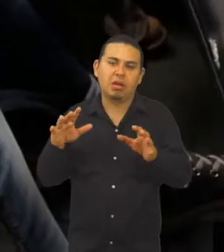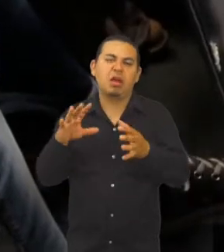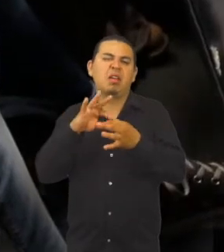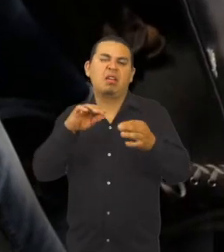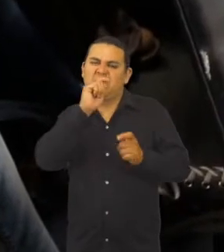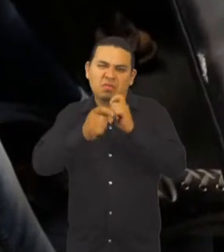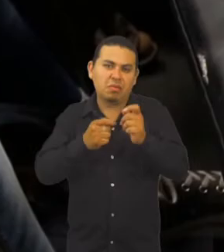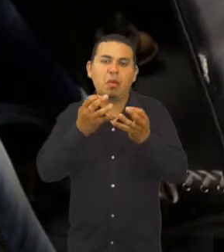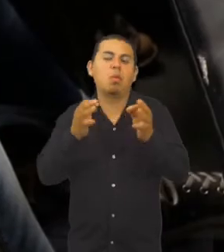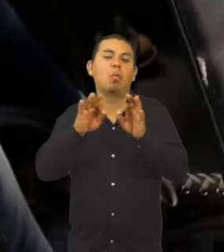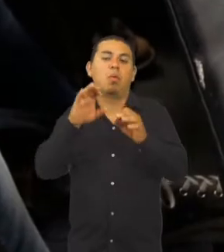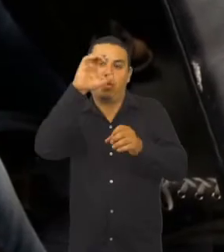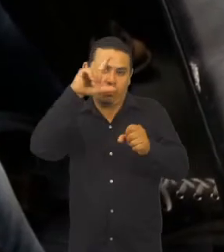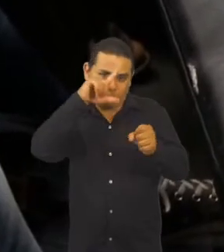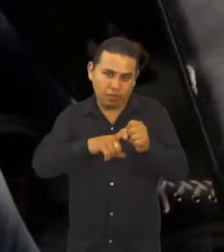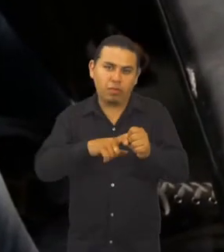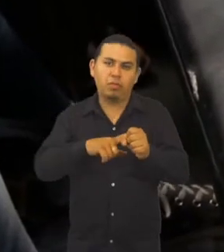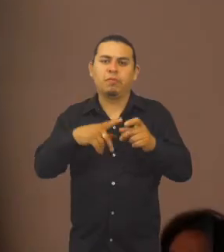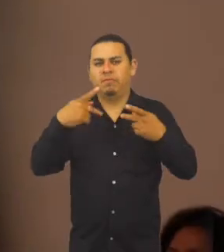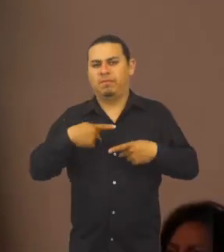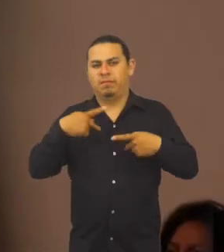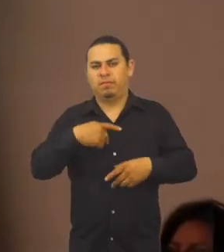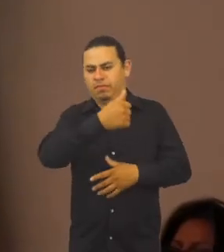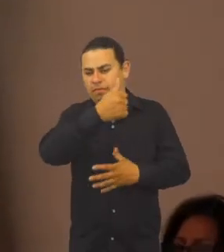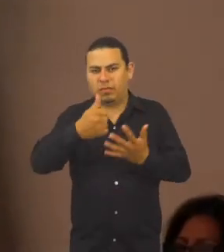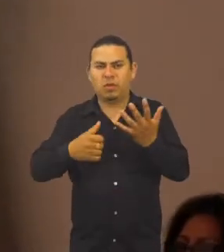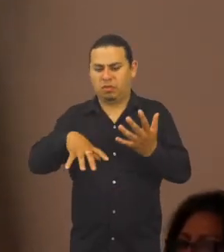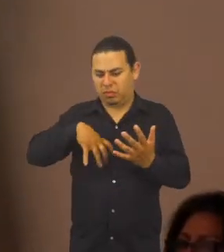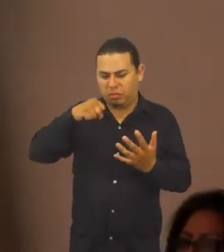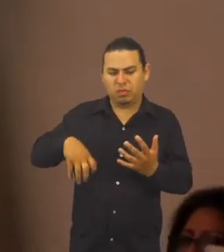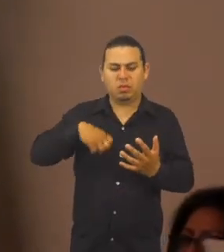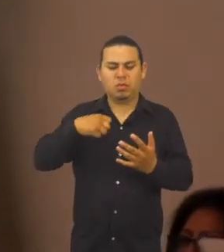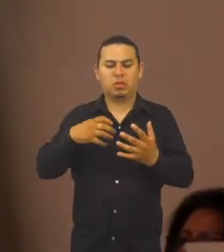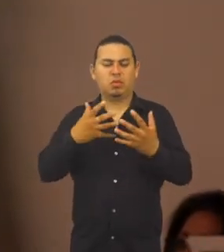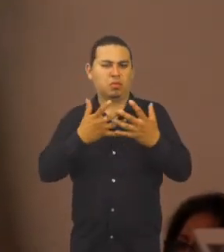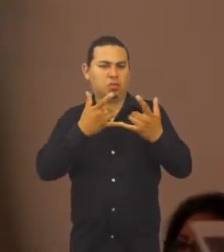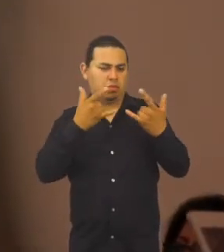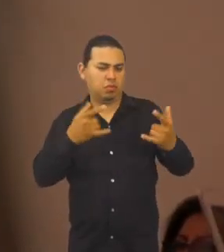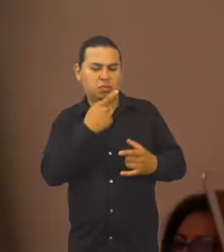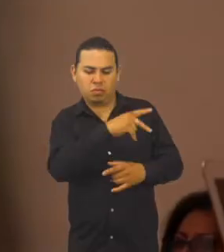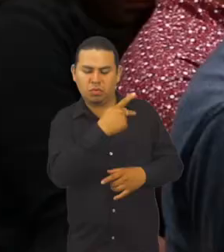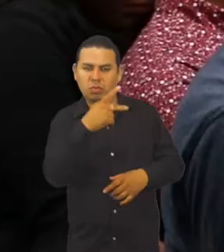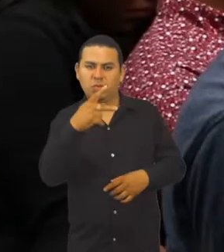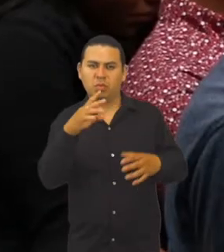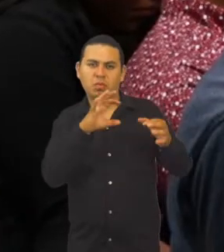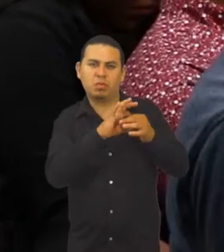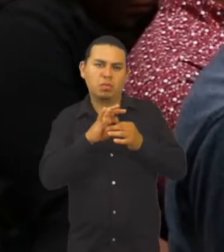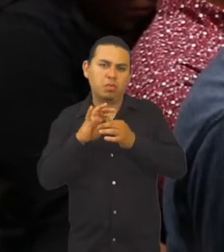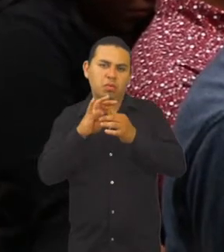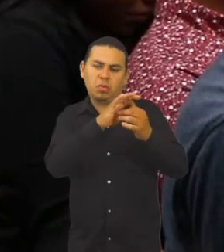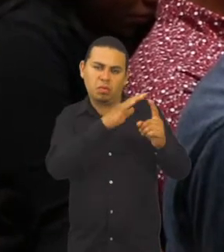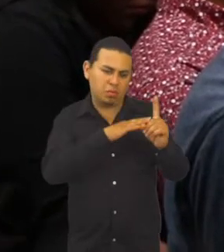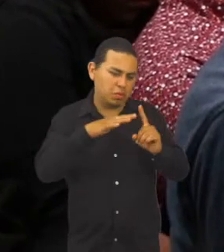se inicien las actividades en la Universidad Autónoma Benito Juárez de Oaxaca, esta plataforma va a empezar